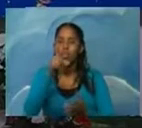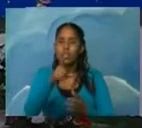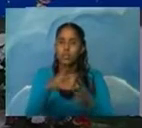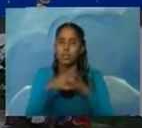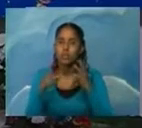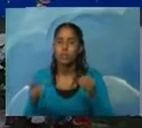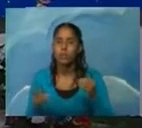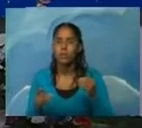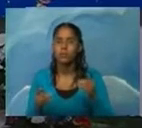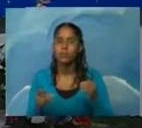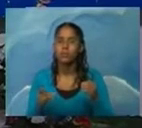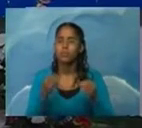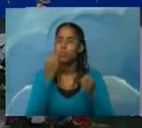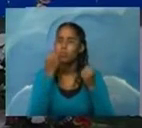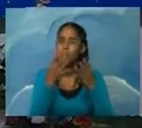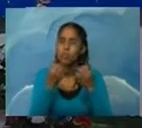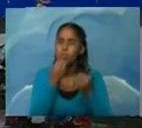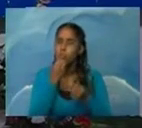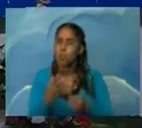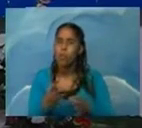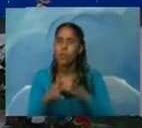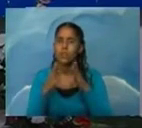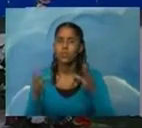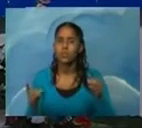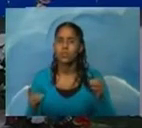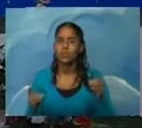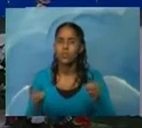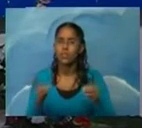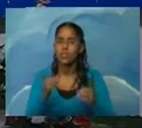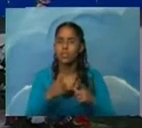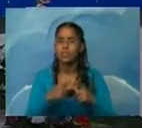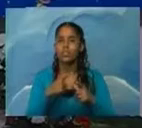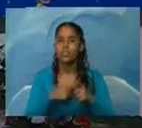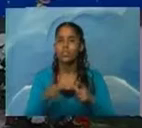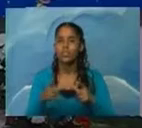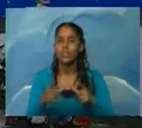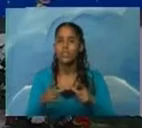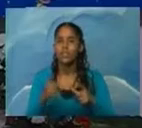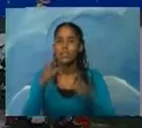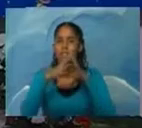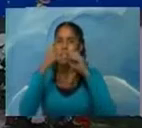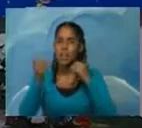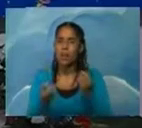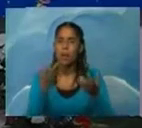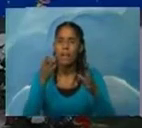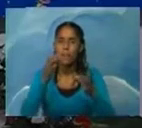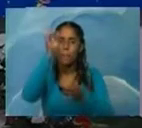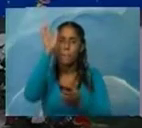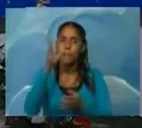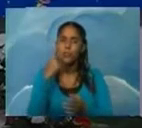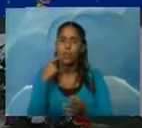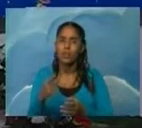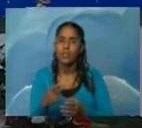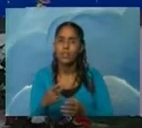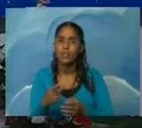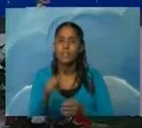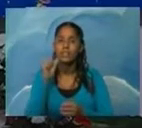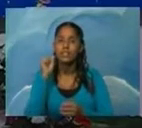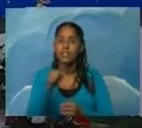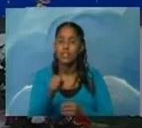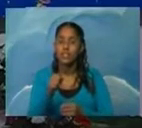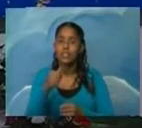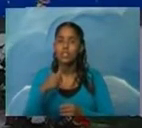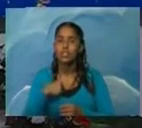nota, y oye, muy buena la reflexión que le estaba haciendo, se levanta un pastor y agarra el micrófono y dice, sí,